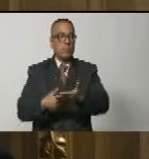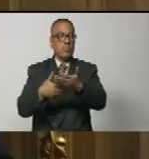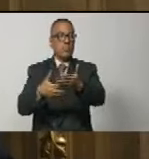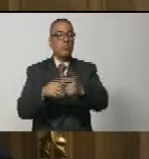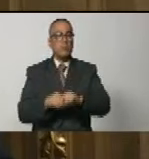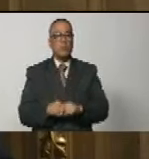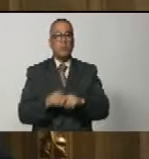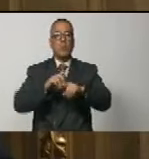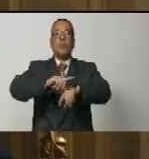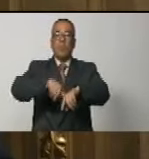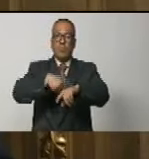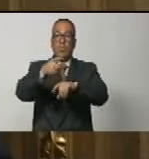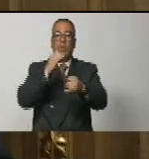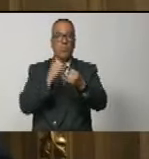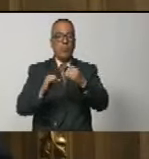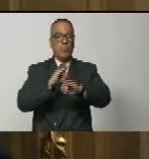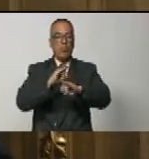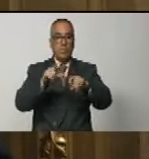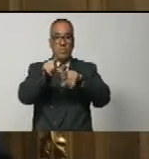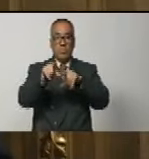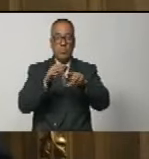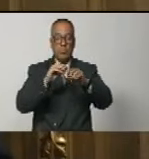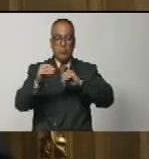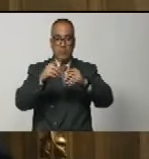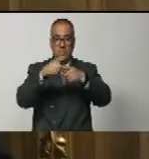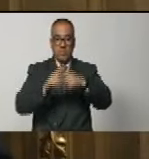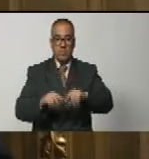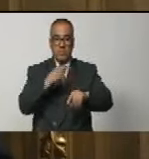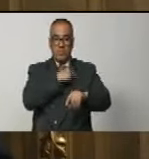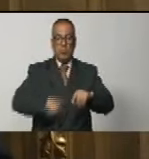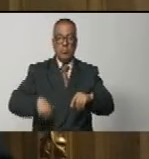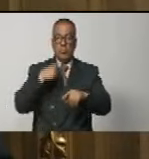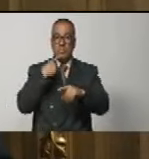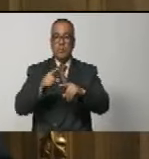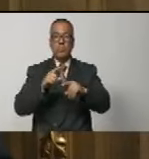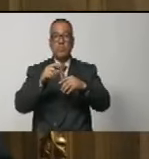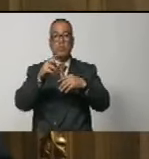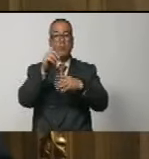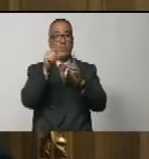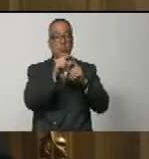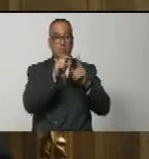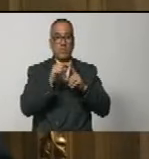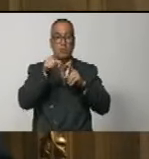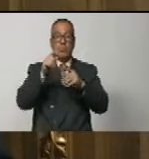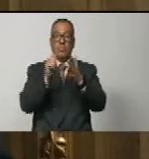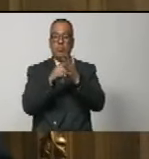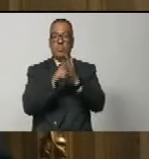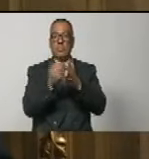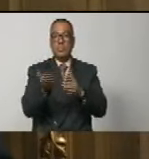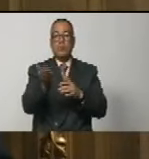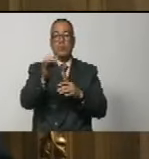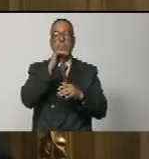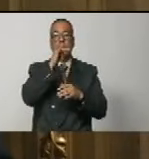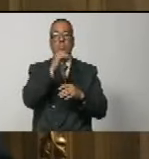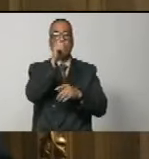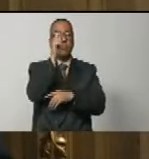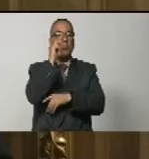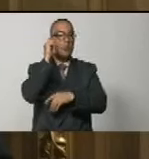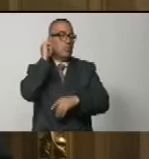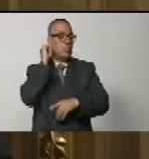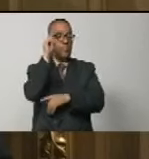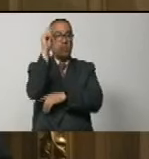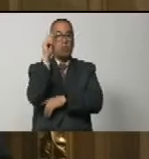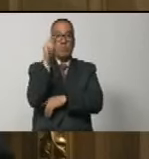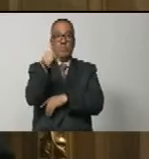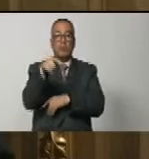anexa. Luego de concluidos los asuntos con relación a la cuenta, el presidente dio el derecho de palabra para puntos de información a las diputadas y los